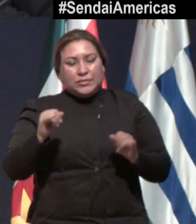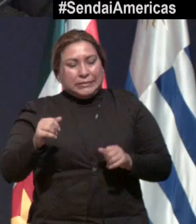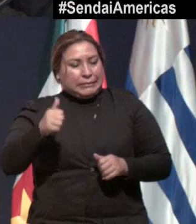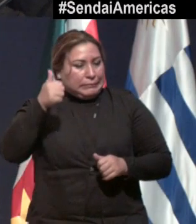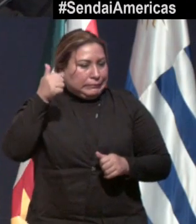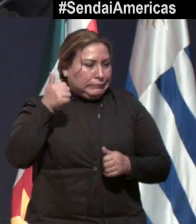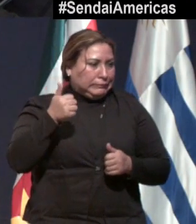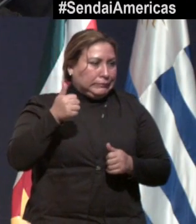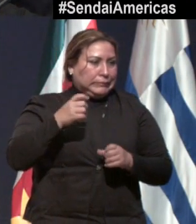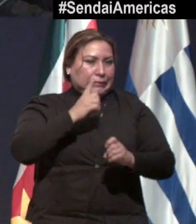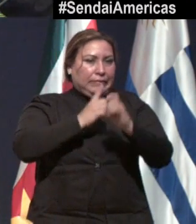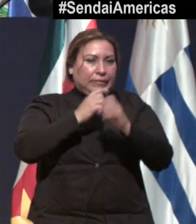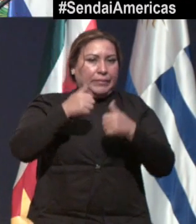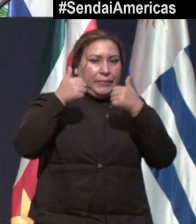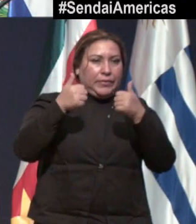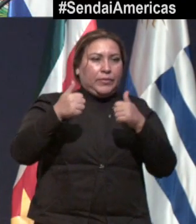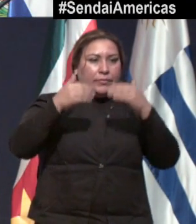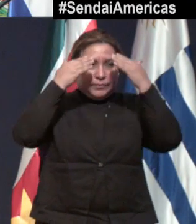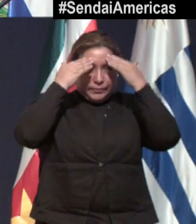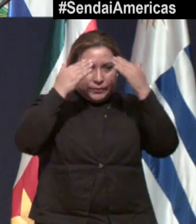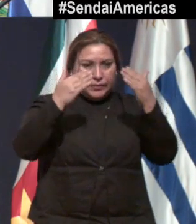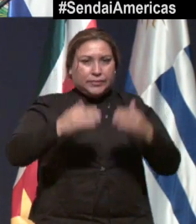excelentes deliberaciones. Muchas gracias.